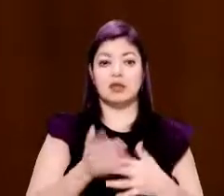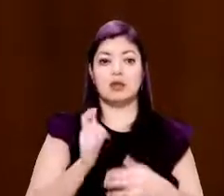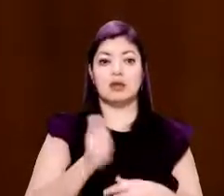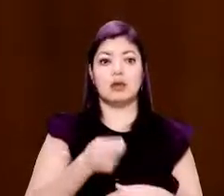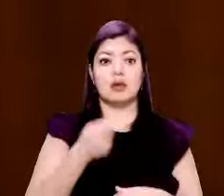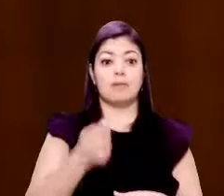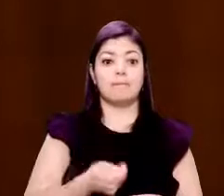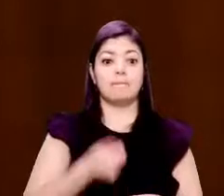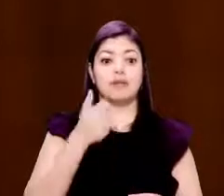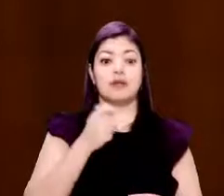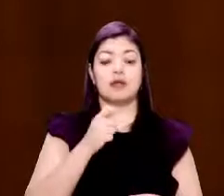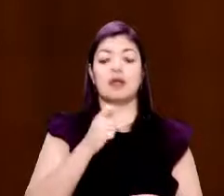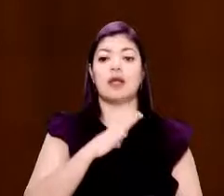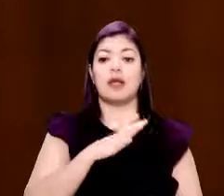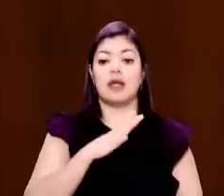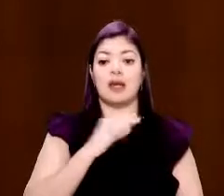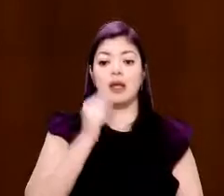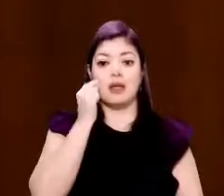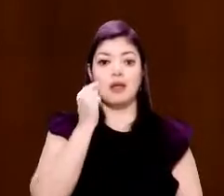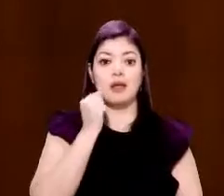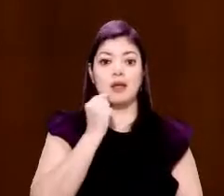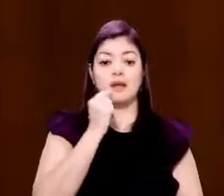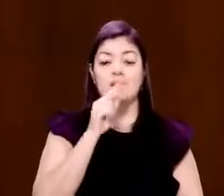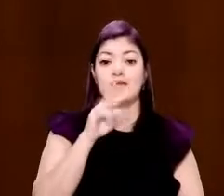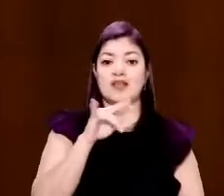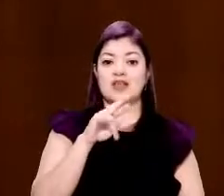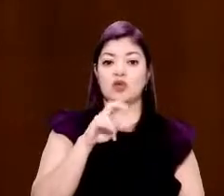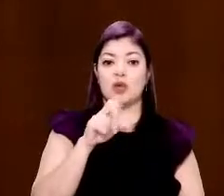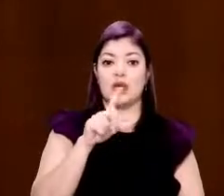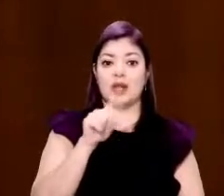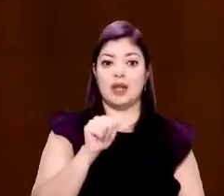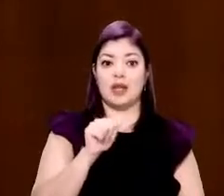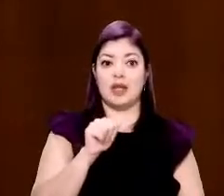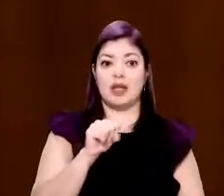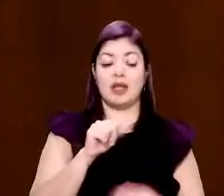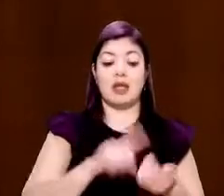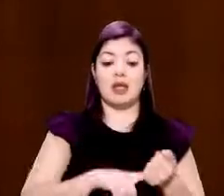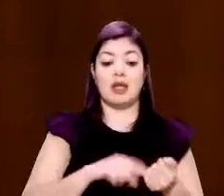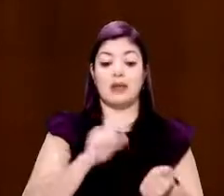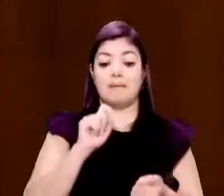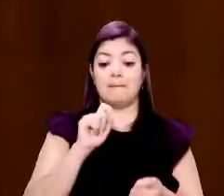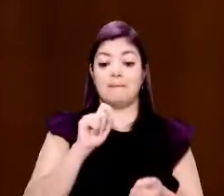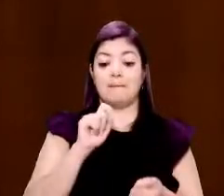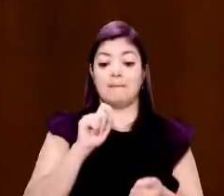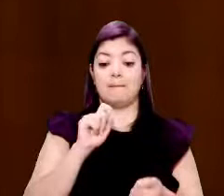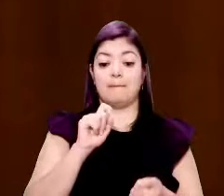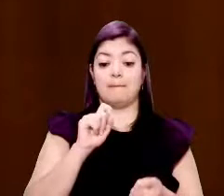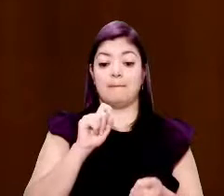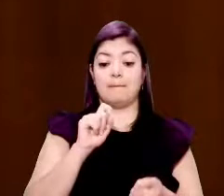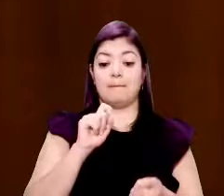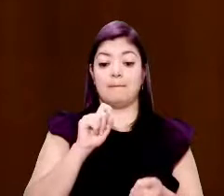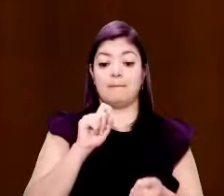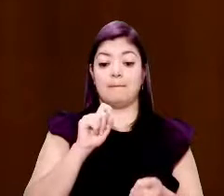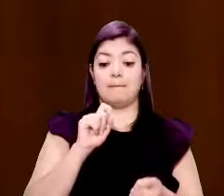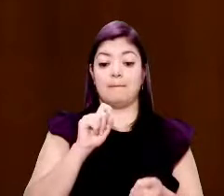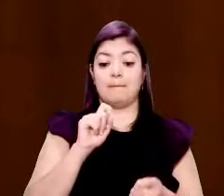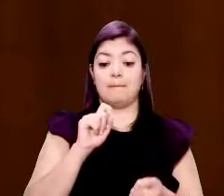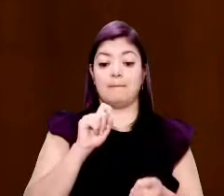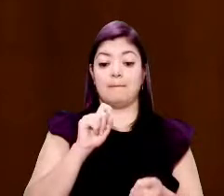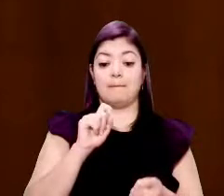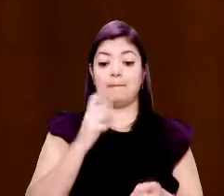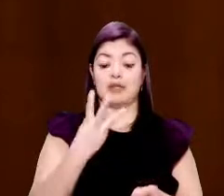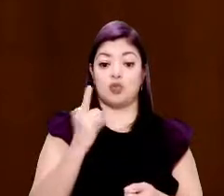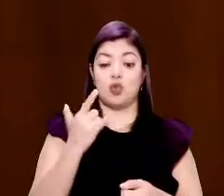de viruela sísmica, enfermedad que fue declarada el 23 de julio por la Organización Mundial de la Salud como